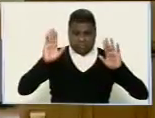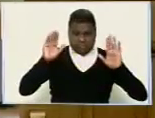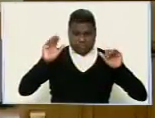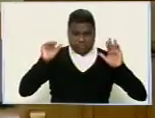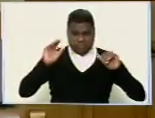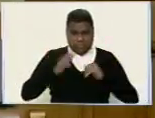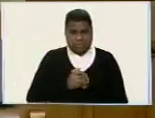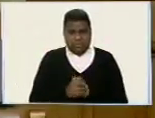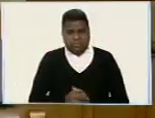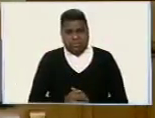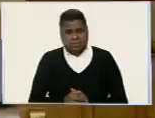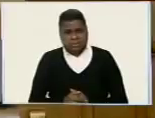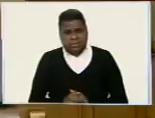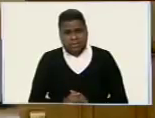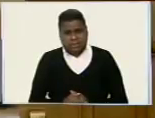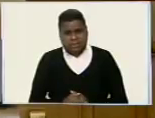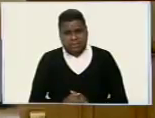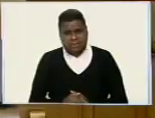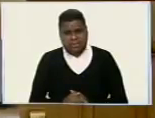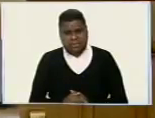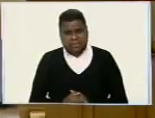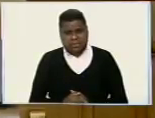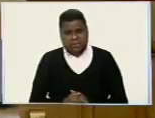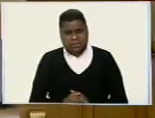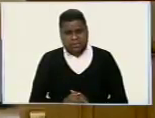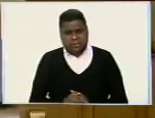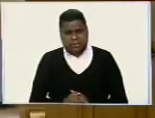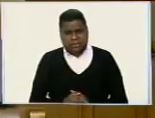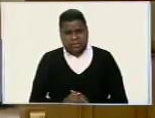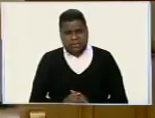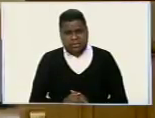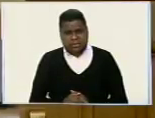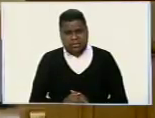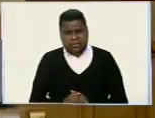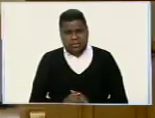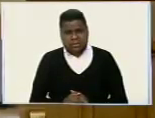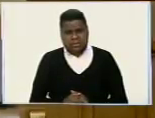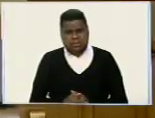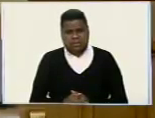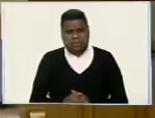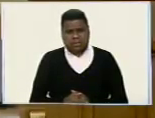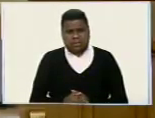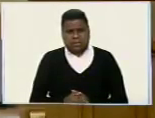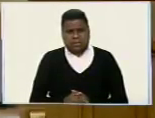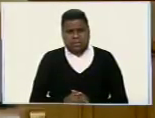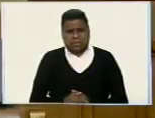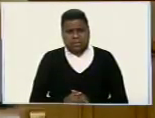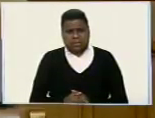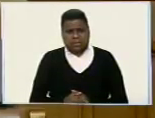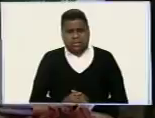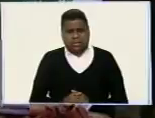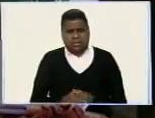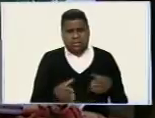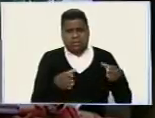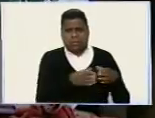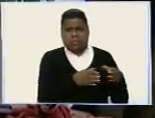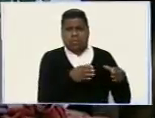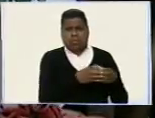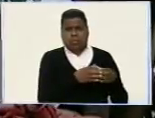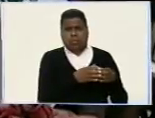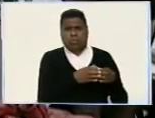La concesión de la gente de uno, pues, el grupo 1DC. ¿Sí? ¿Es así? Ah, lo dije bien, ¿verdad? ¡Yes!